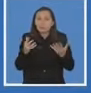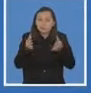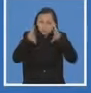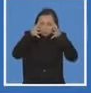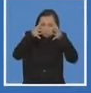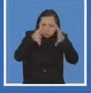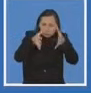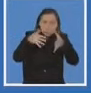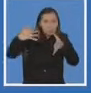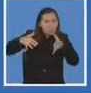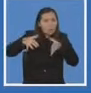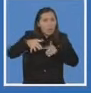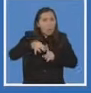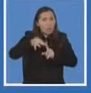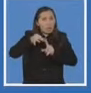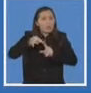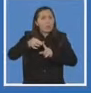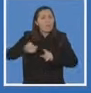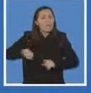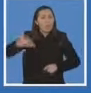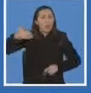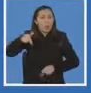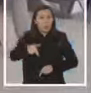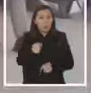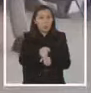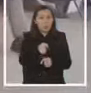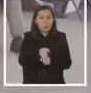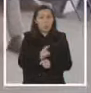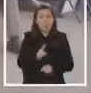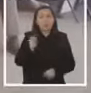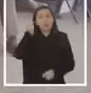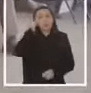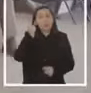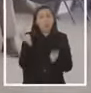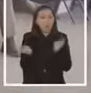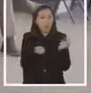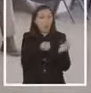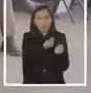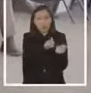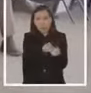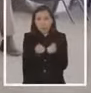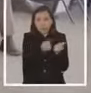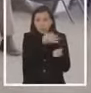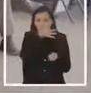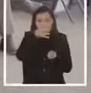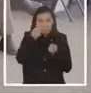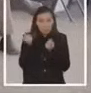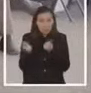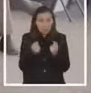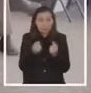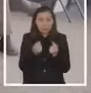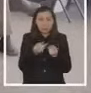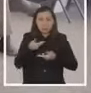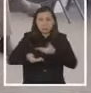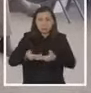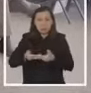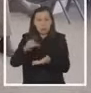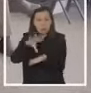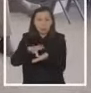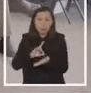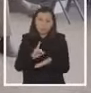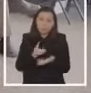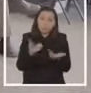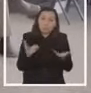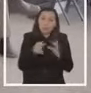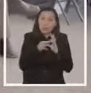centro el valor del trabajo. Porque el valor del trabajo no es solo el valor económico del trabajo, lo que genera en la economía de nuestro país, porque gracias